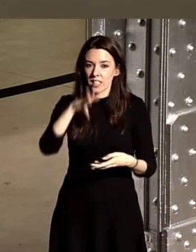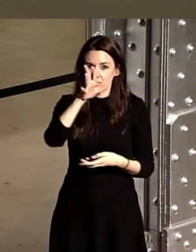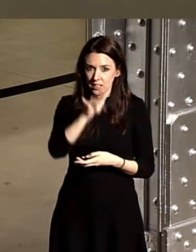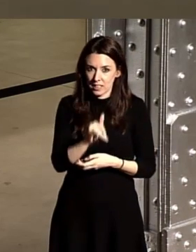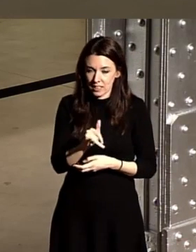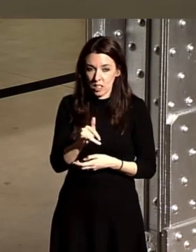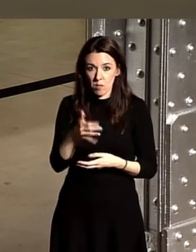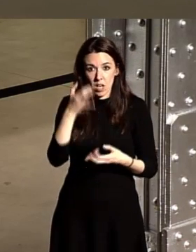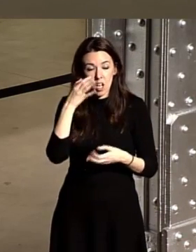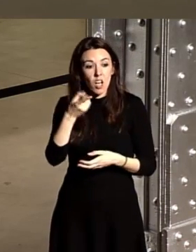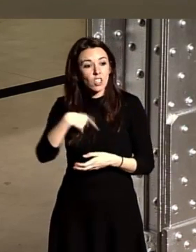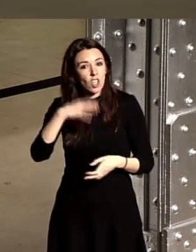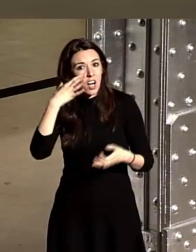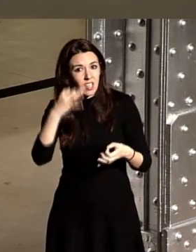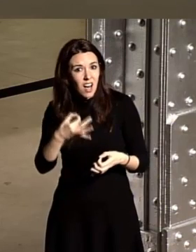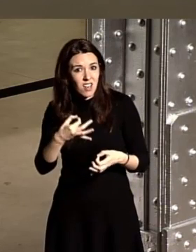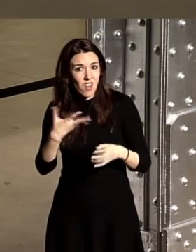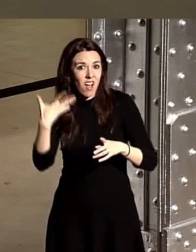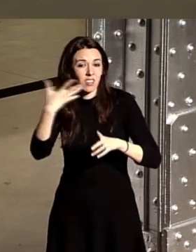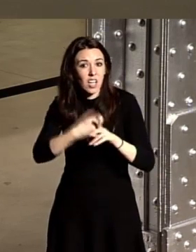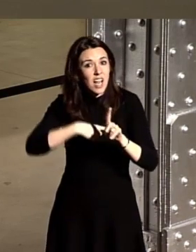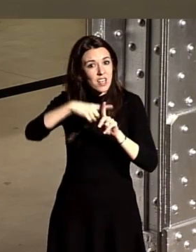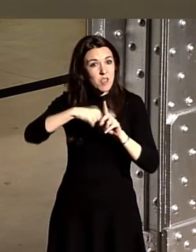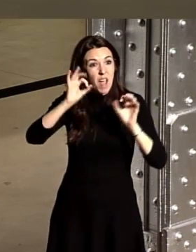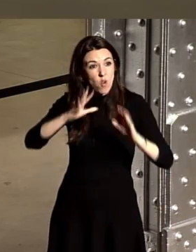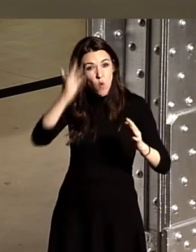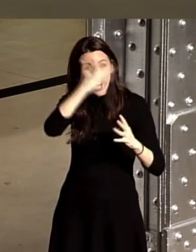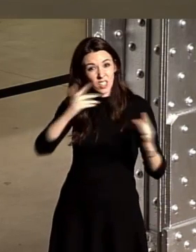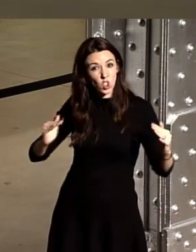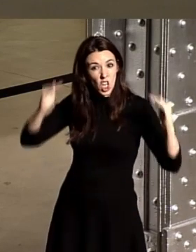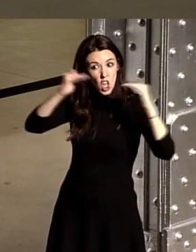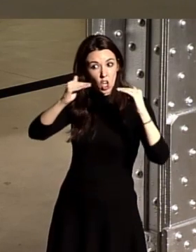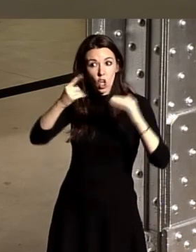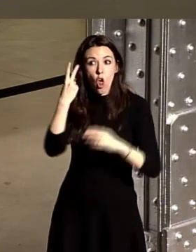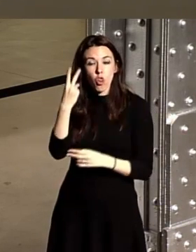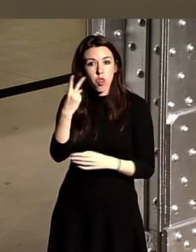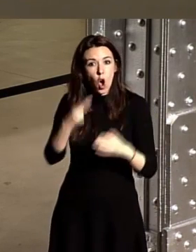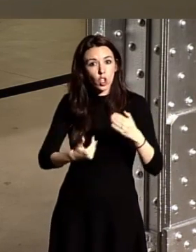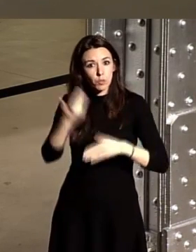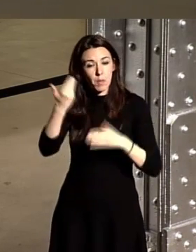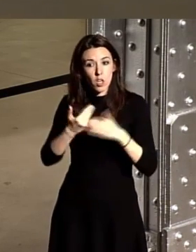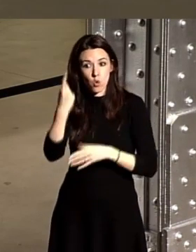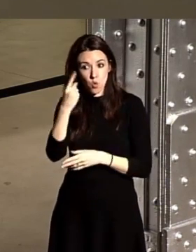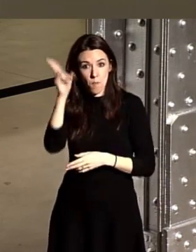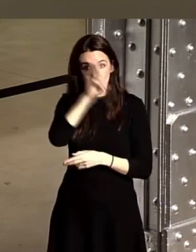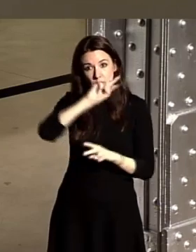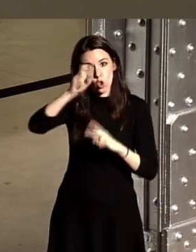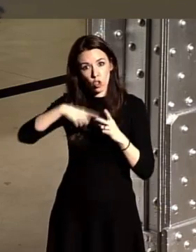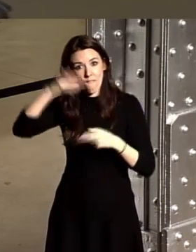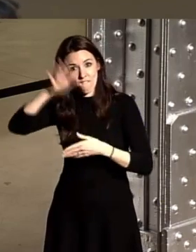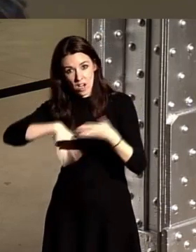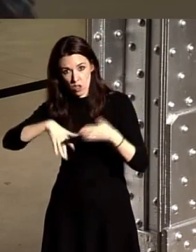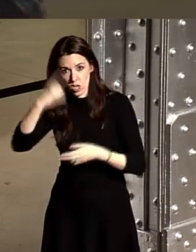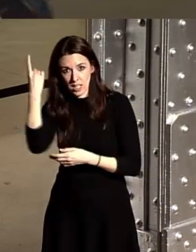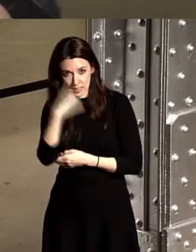Es que nosotros en realidad nunca hemos alcanzado el nivel de Estados Unidos. Hubo dos periódicos, uno en Madrid y otro en Barcelona, que todos sabéis